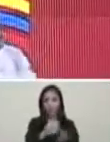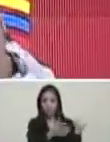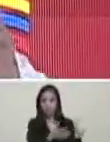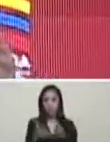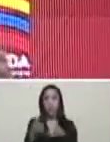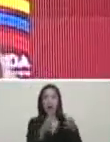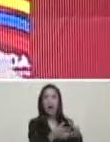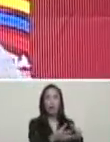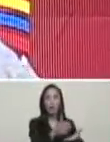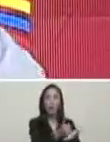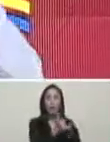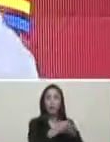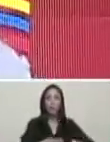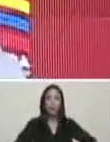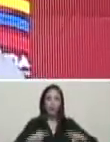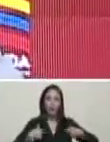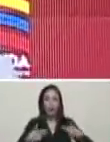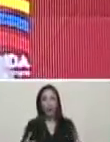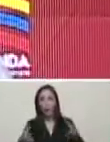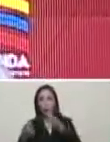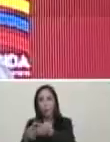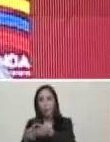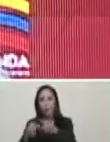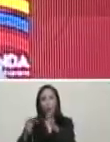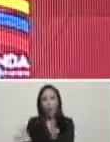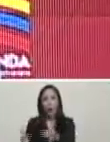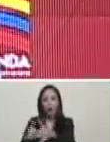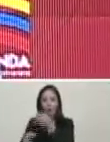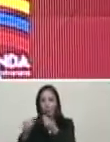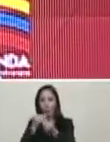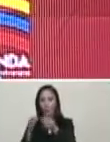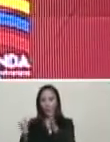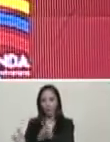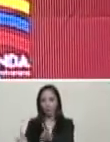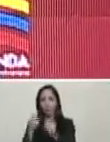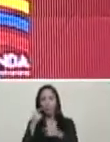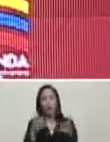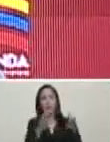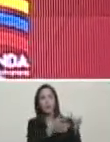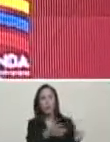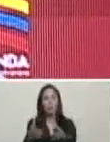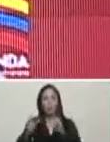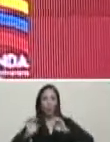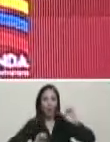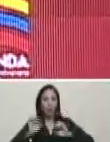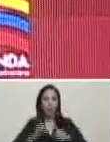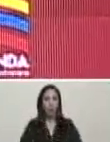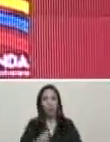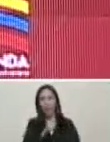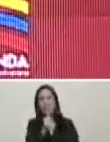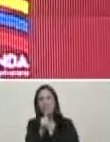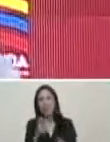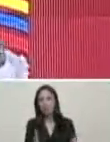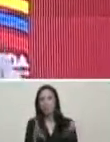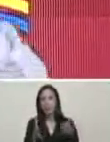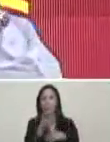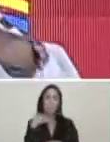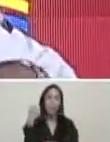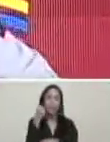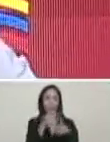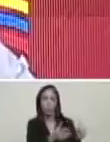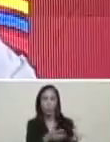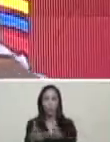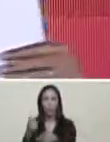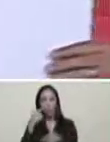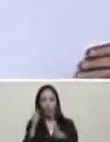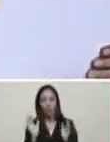CLAP. Ayuda humanitaria versus CLAP. Para ver quién gana la pelea sobre el ring. Vamos a